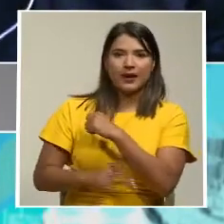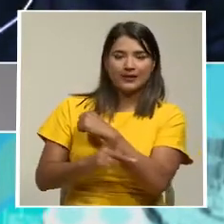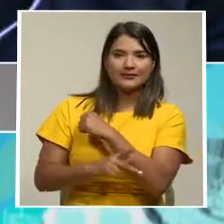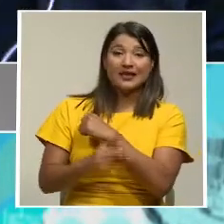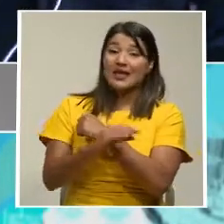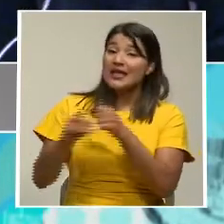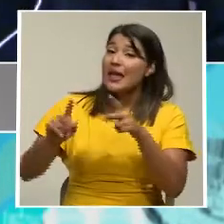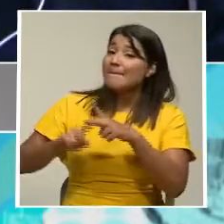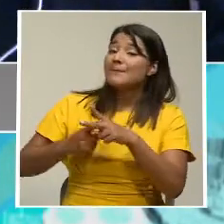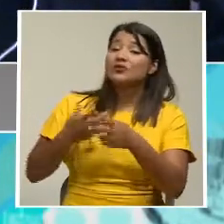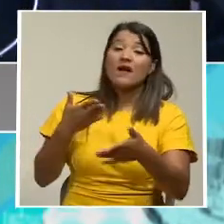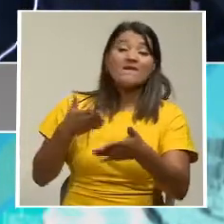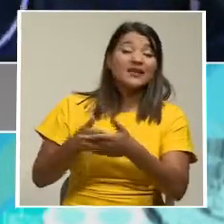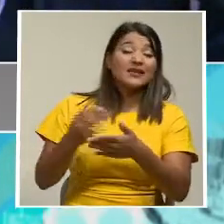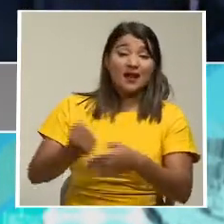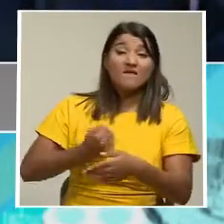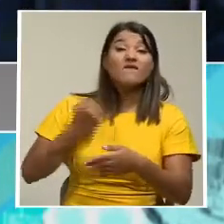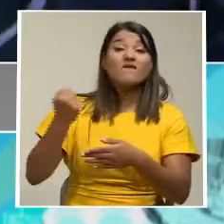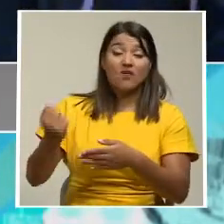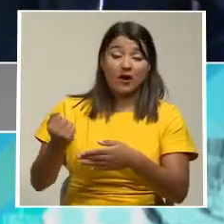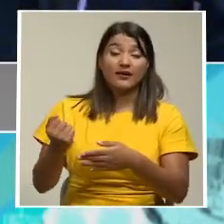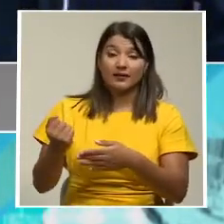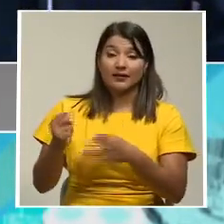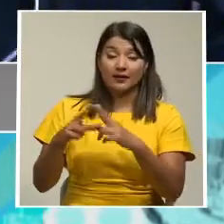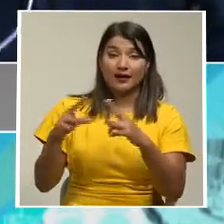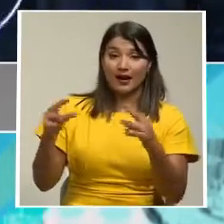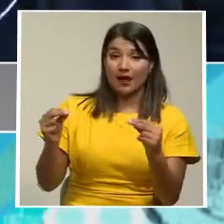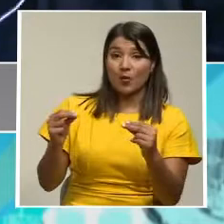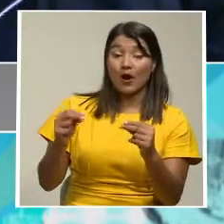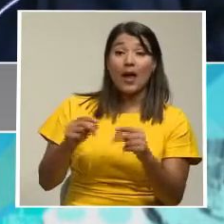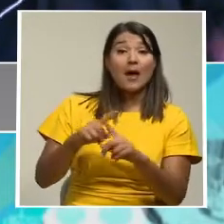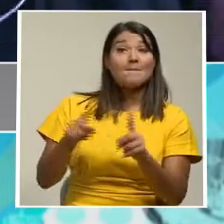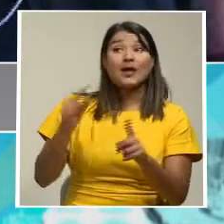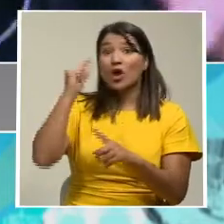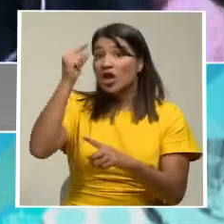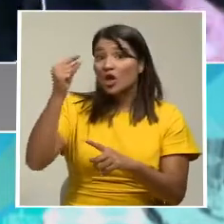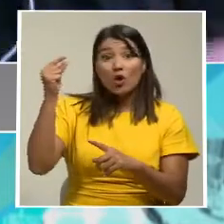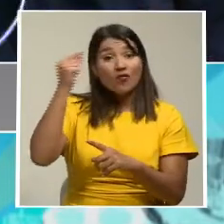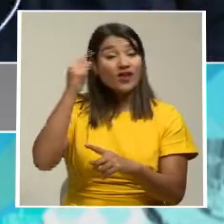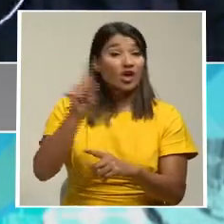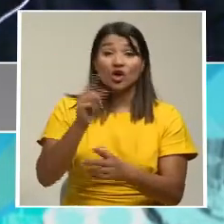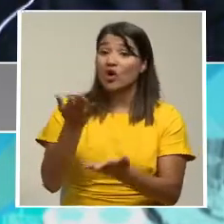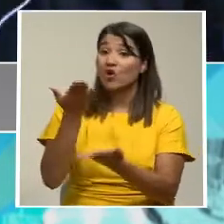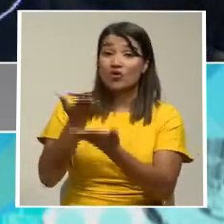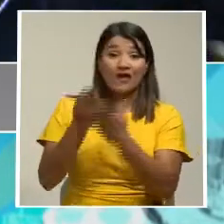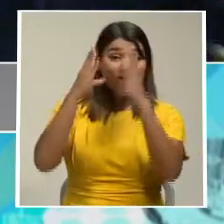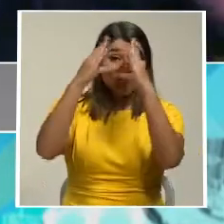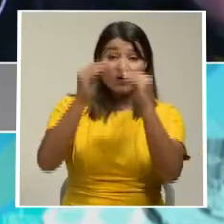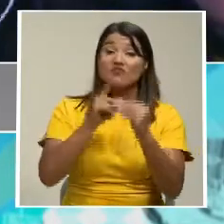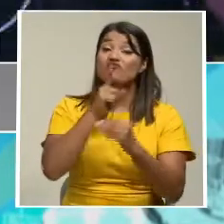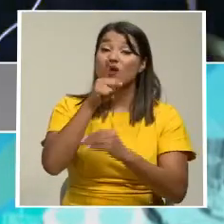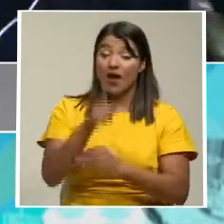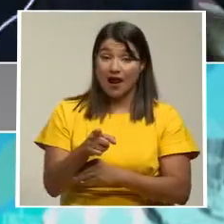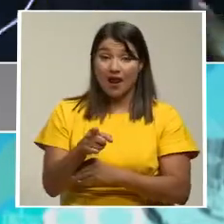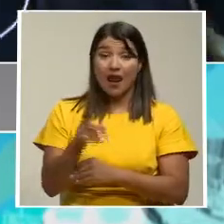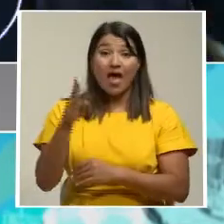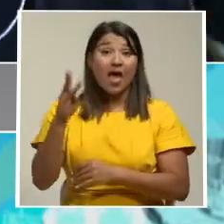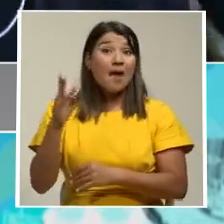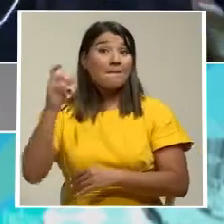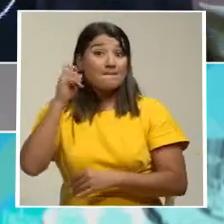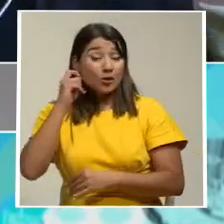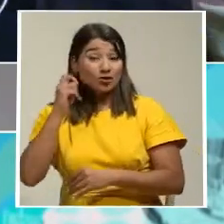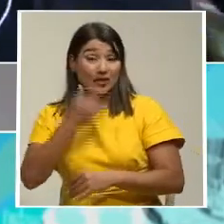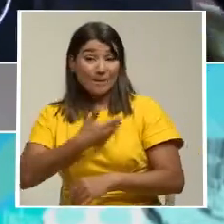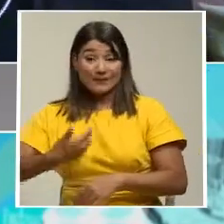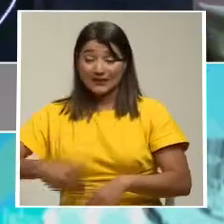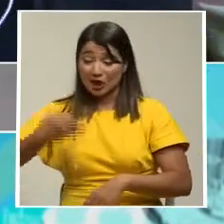a golpear con fuerza a las familias. El Estado no da estadísticas reales de lo que está sucediendo. Rosario Murillo todos los días, a la hora